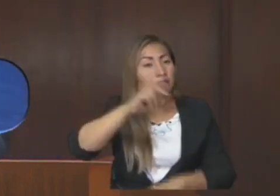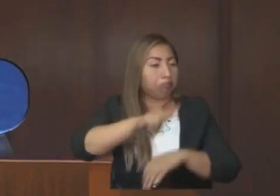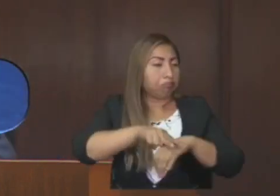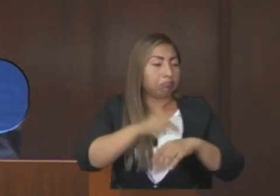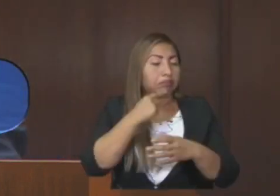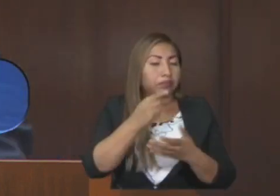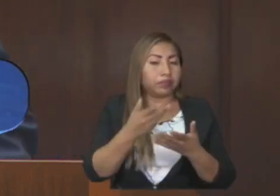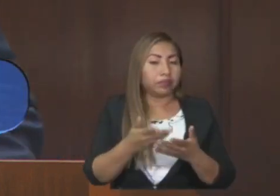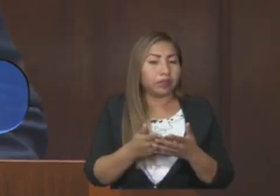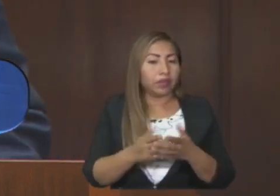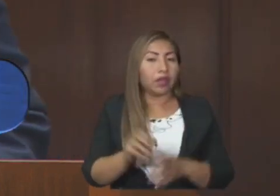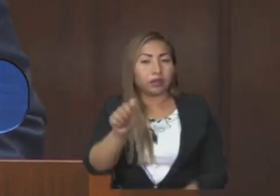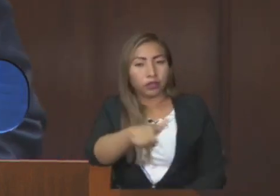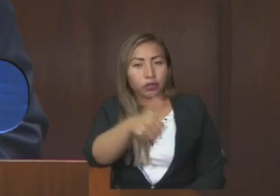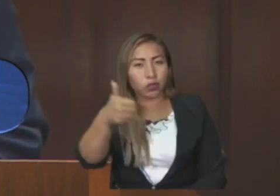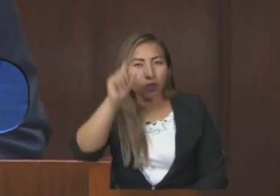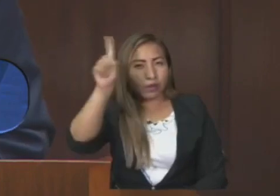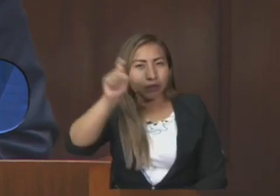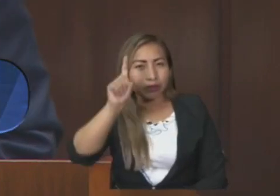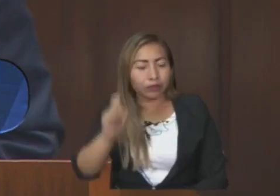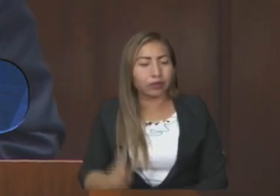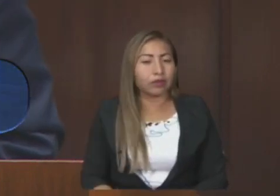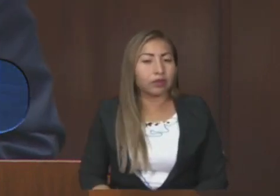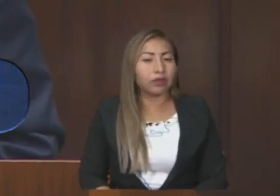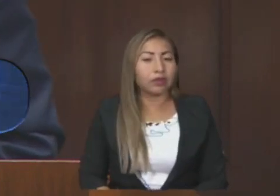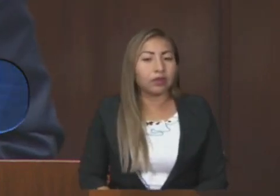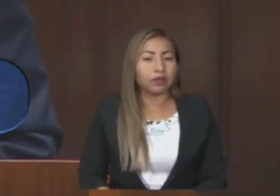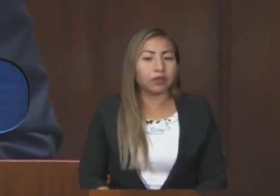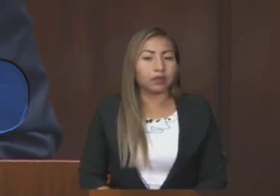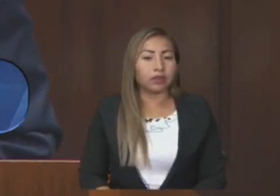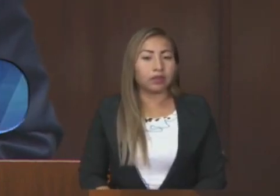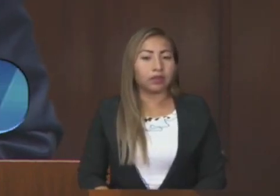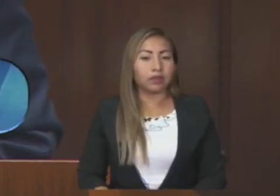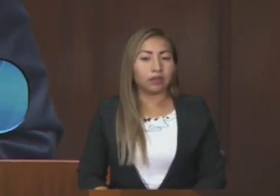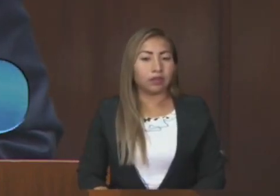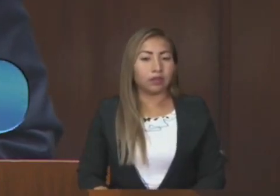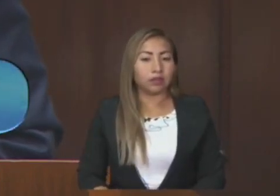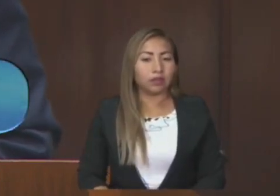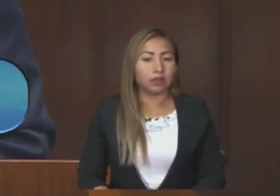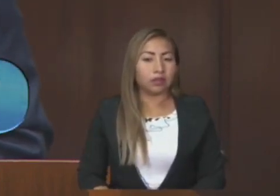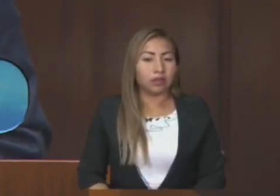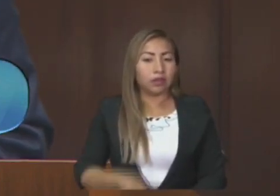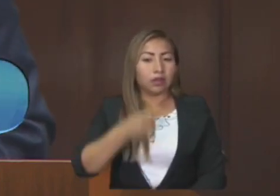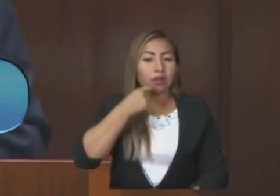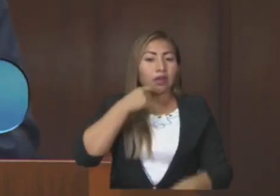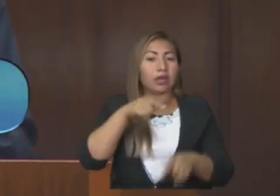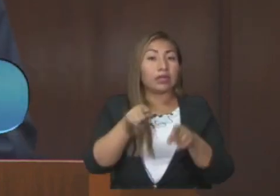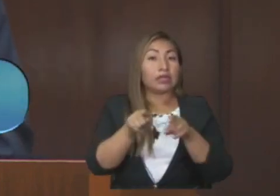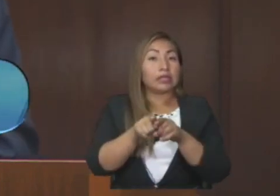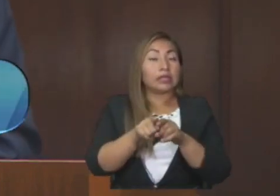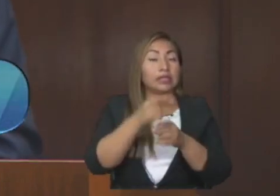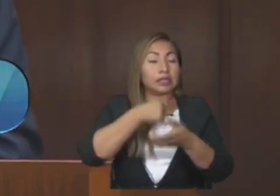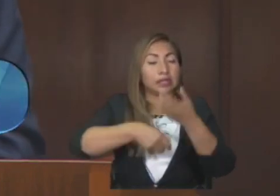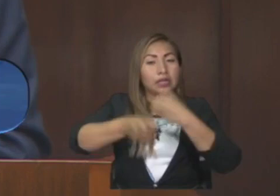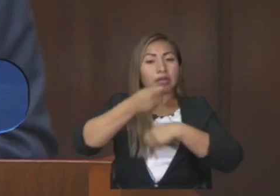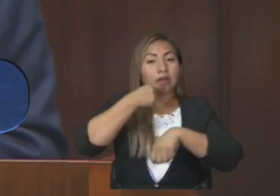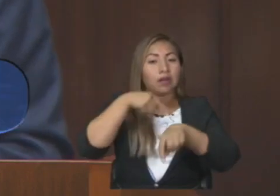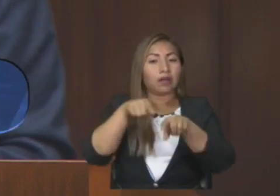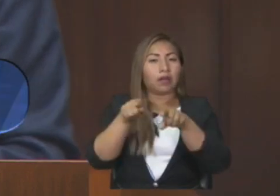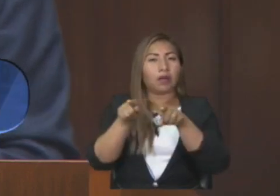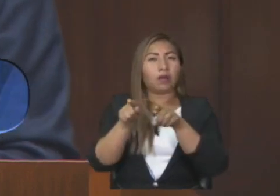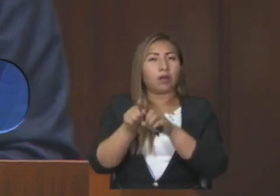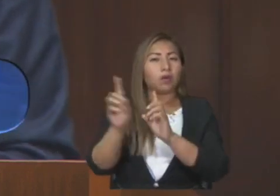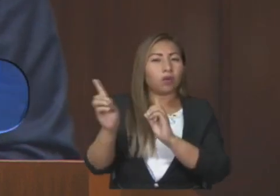Siguiente pregunta, disculpen. Se ha mencionado por las partes contractuales que las negociaciones se detuvieron. ¿Cuáles son los